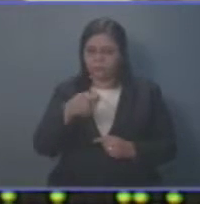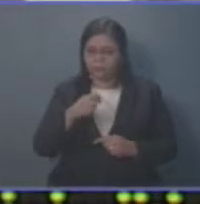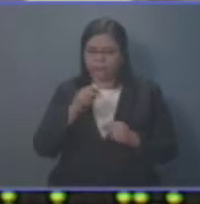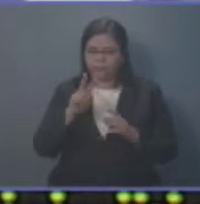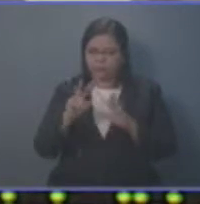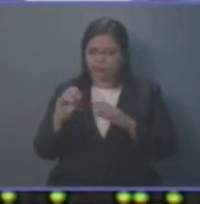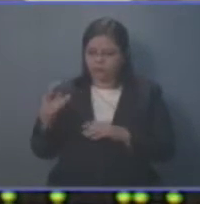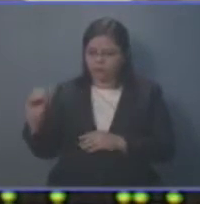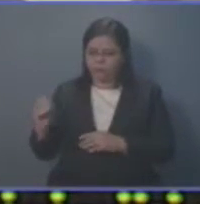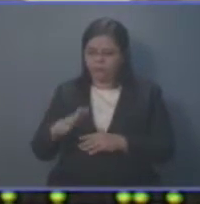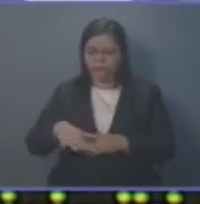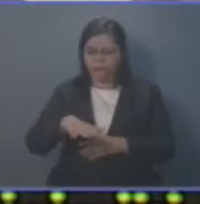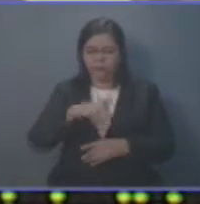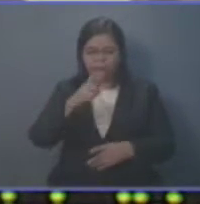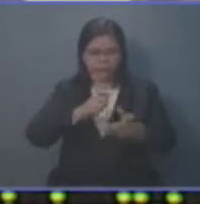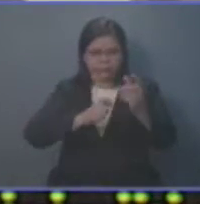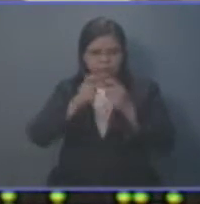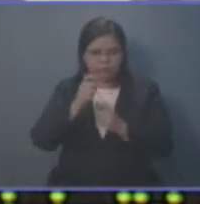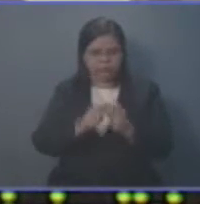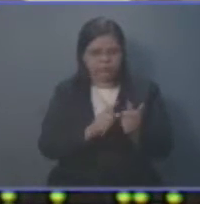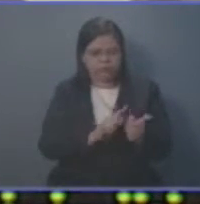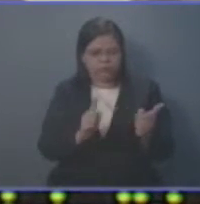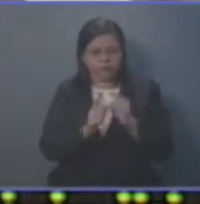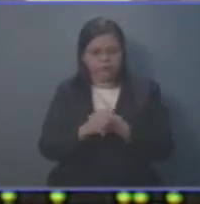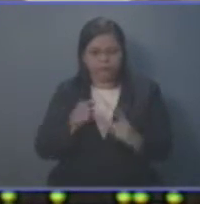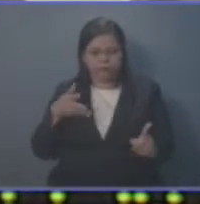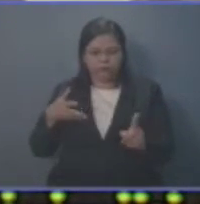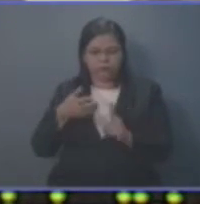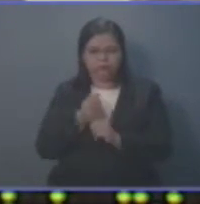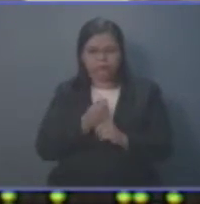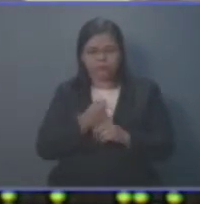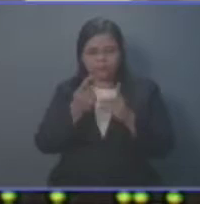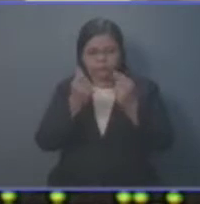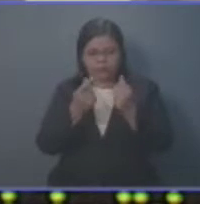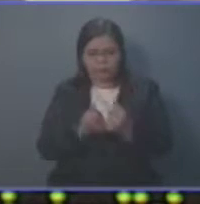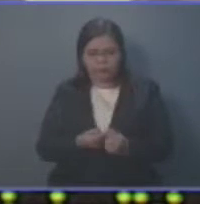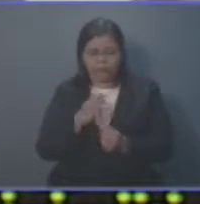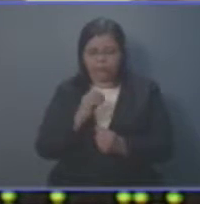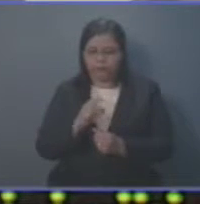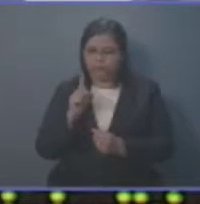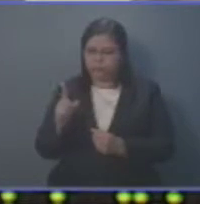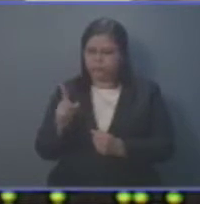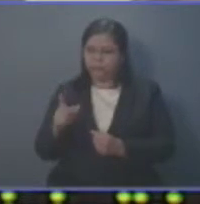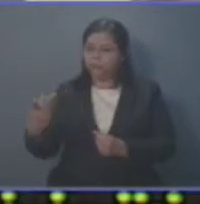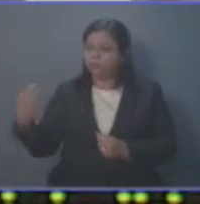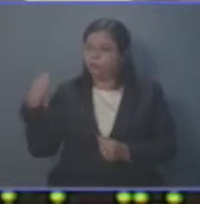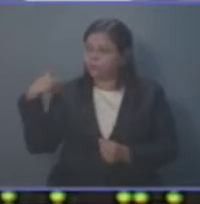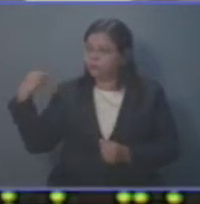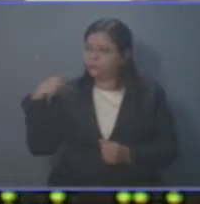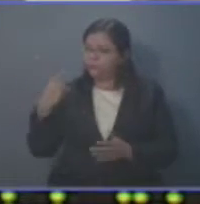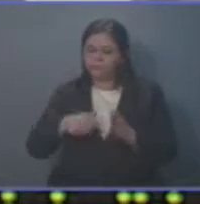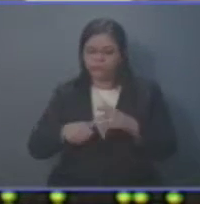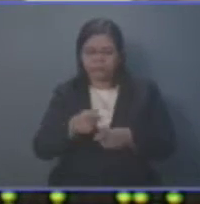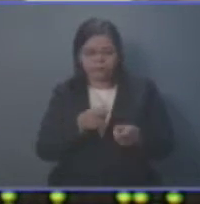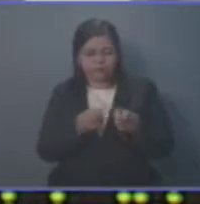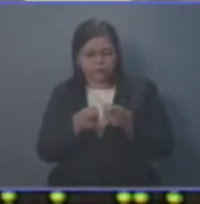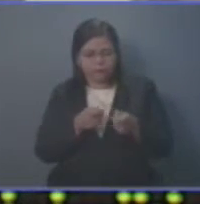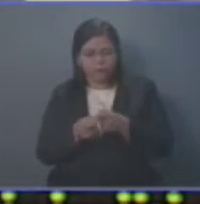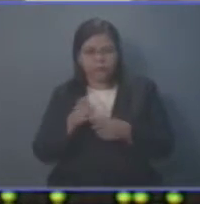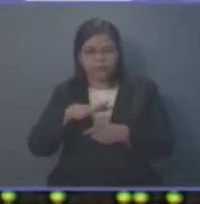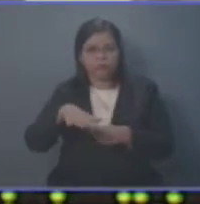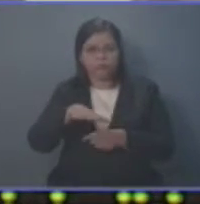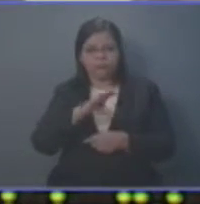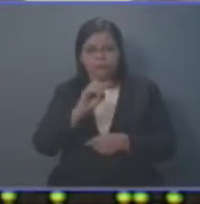4.200, ramo de agricultura y ganadería. Se modifica el propósito de la unidad presupuestaria 01, dirección y de administración institucional, línea de